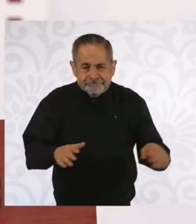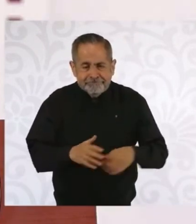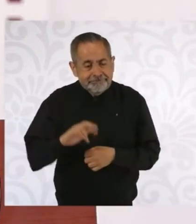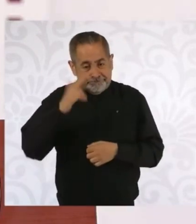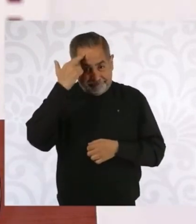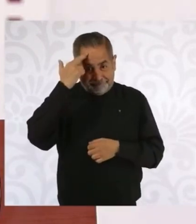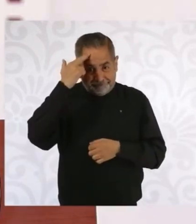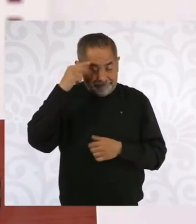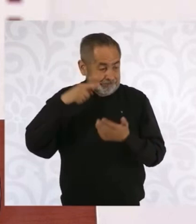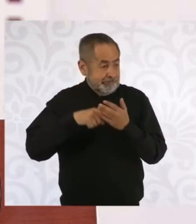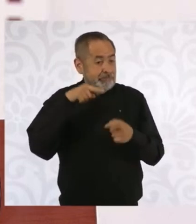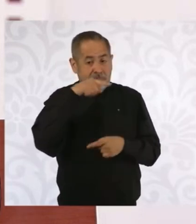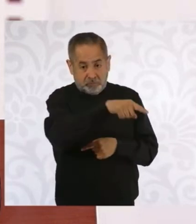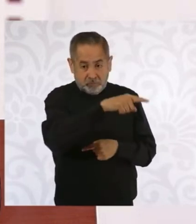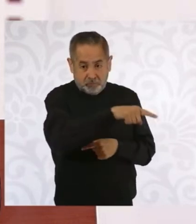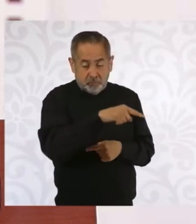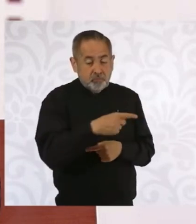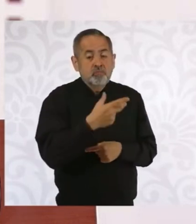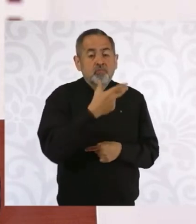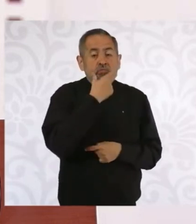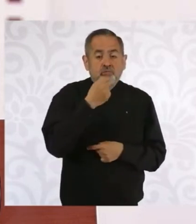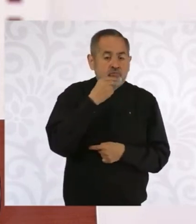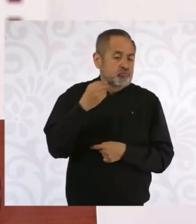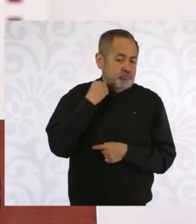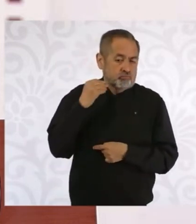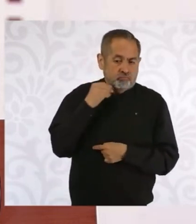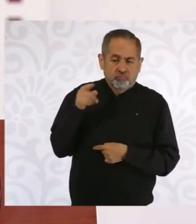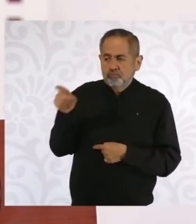no está de acuerdo con nosotros, que es reconocido